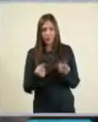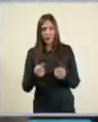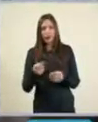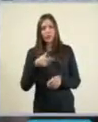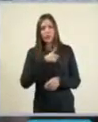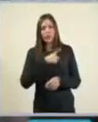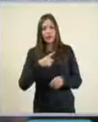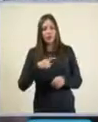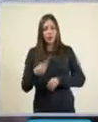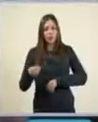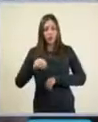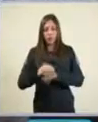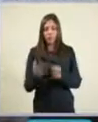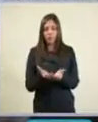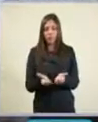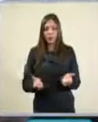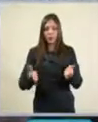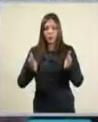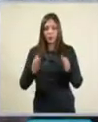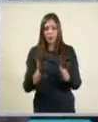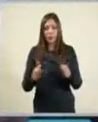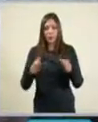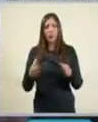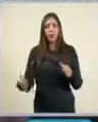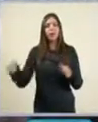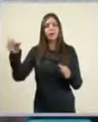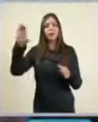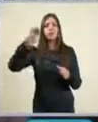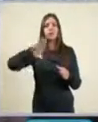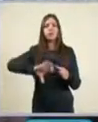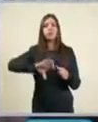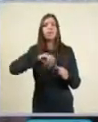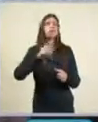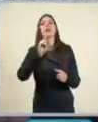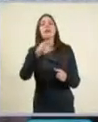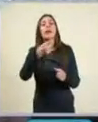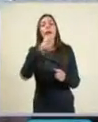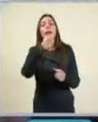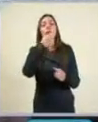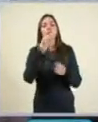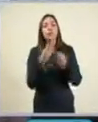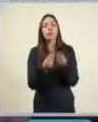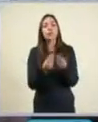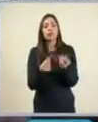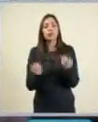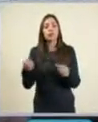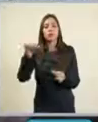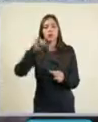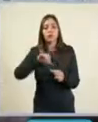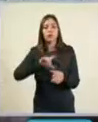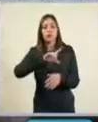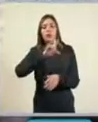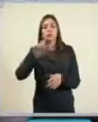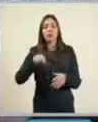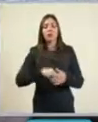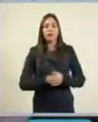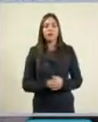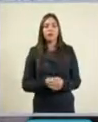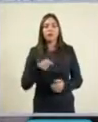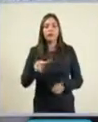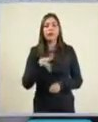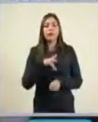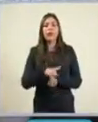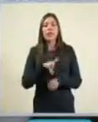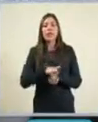armando entonces nuestras, son como una especie de trufas que simplemente les vamos a ir mezclando todos los ingredientes. De este lado, ¿Queso de cuál?